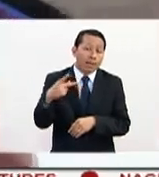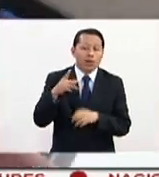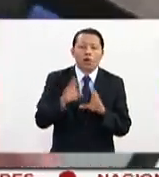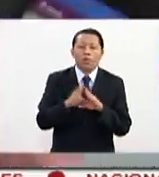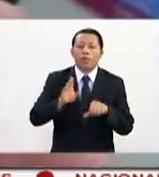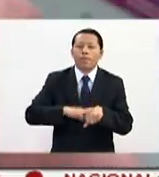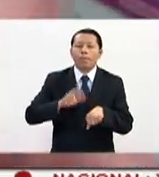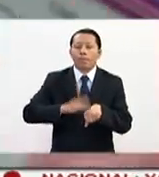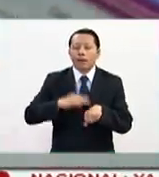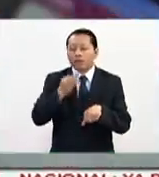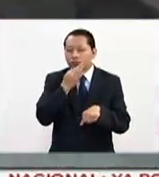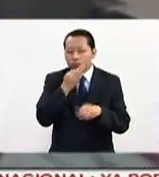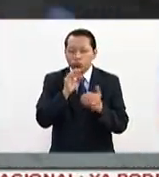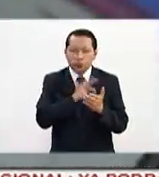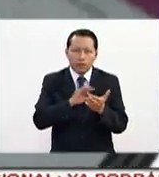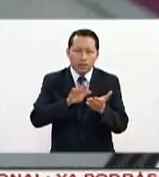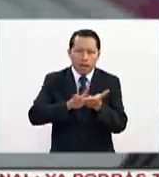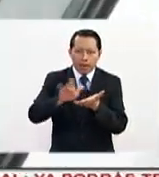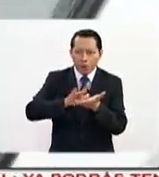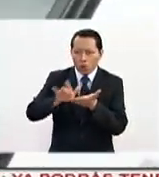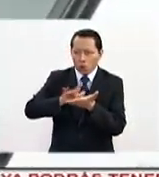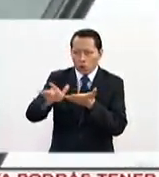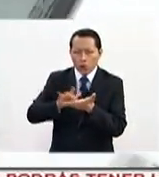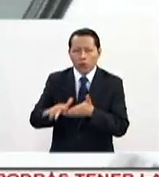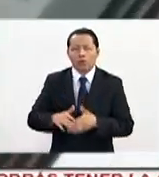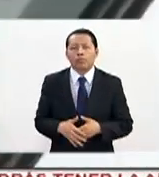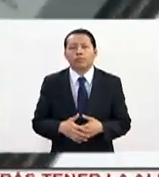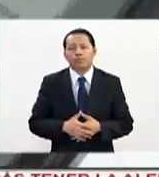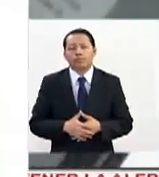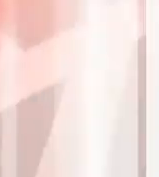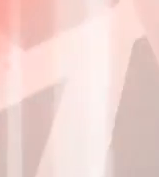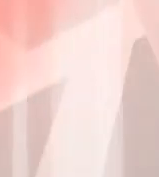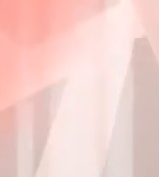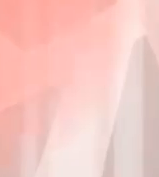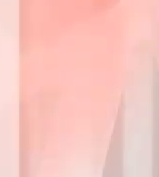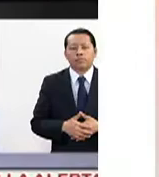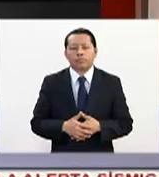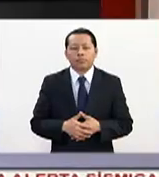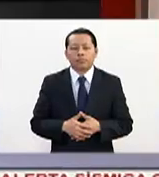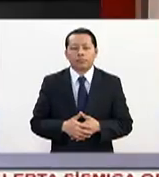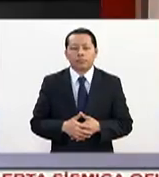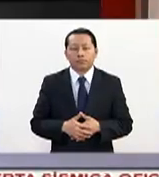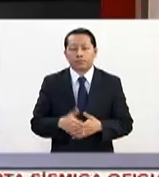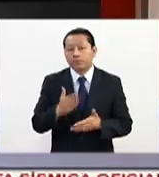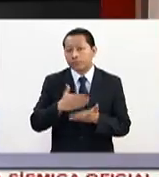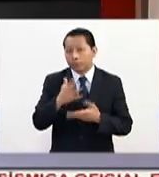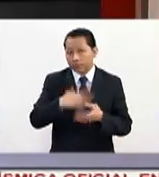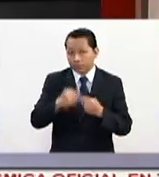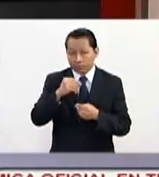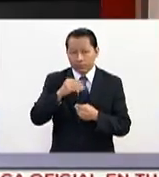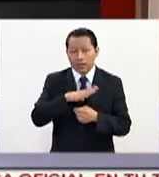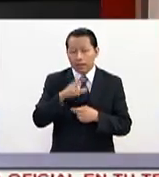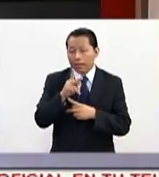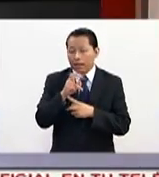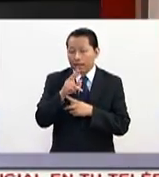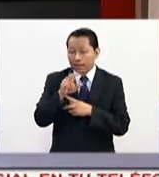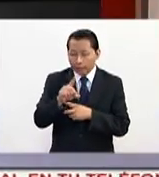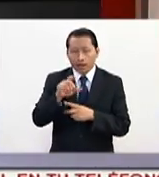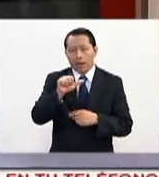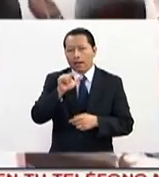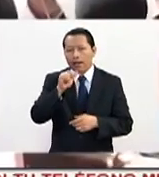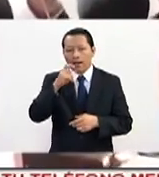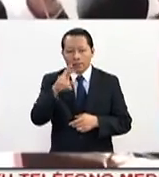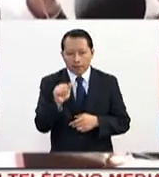mayor velocidad en la captura de apoyos ciudadanos. Por su parte, la dirigente nacional del PRD,